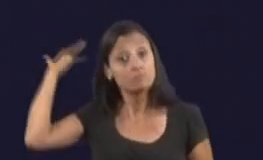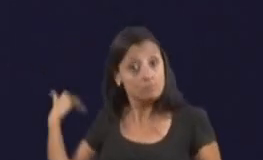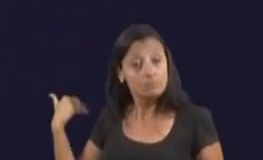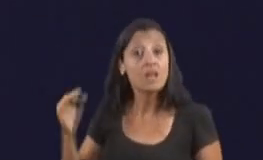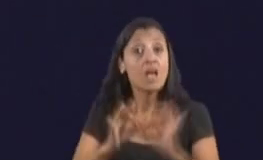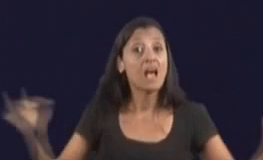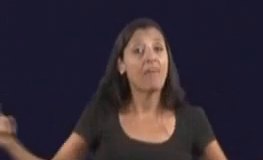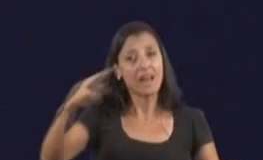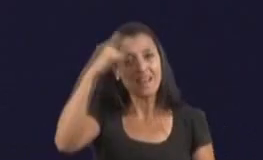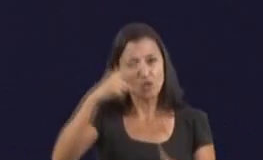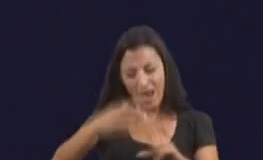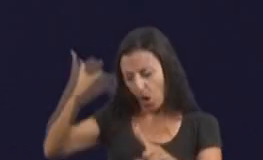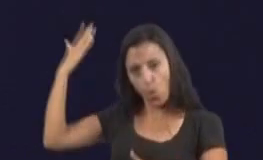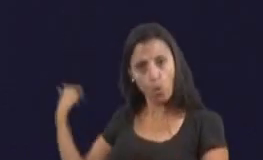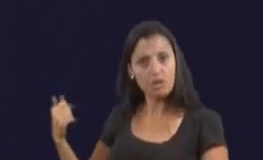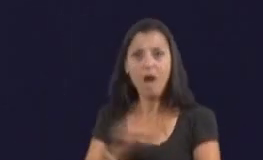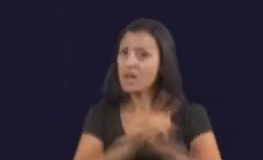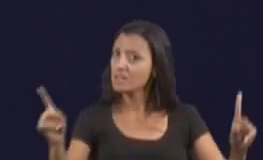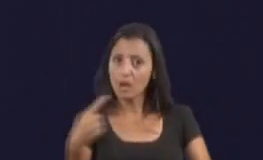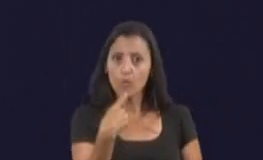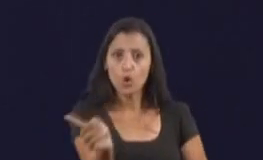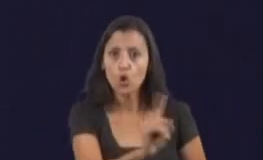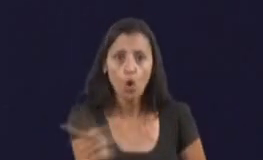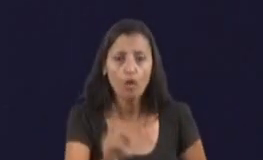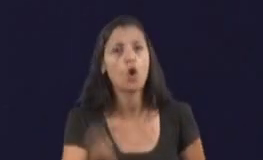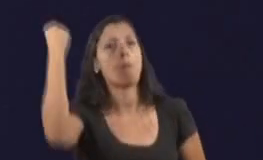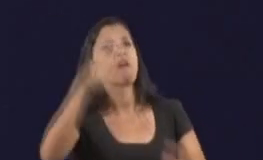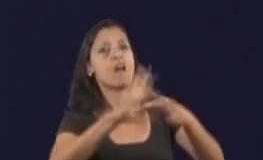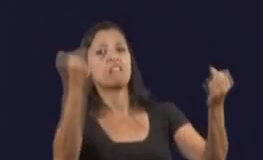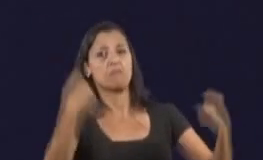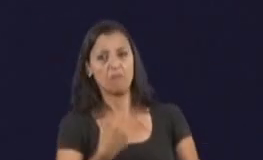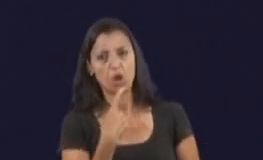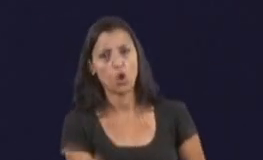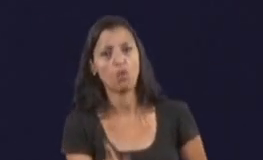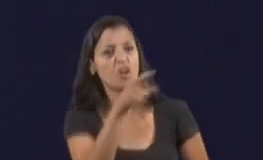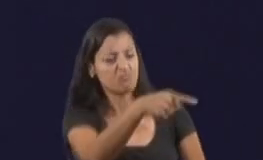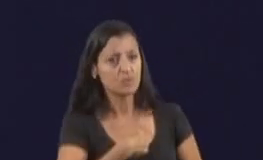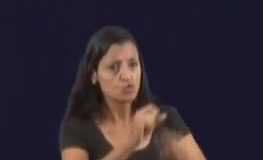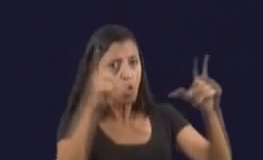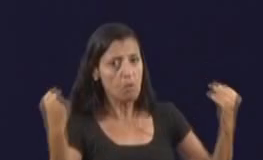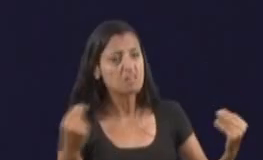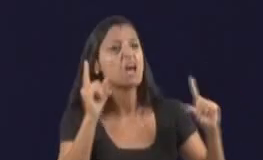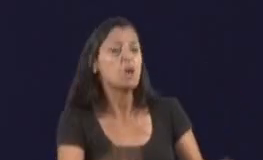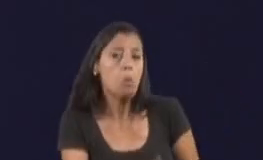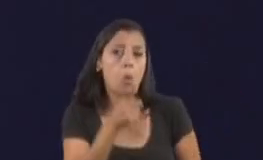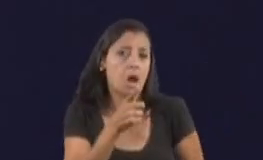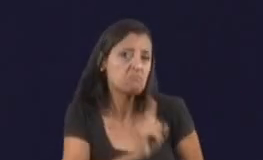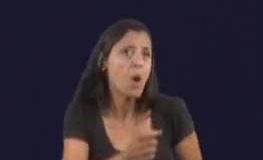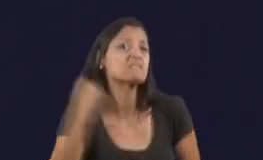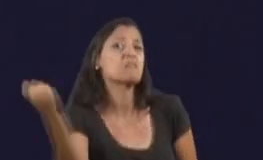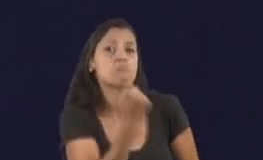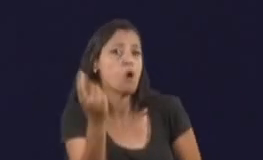que hizo, al menos en la última que yo recuerdo, tampoco había utilizado esa frase. Me parece irrelevante de todas maneras, ¿no? Me parece absolutamente